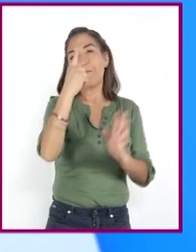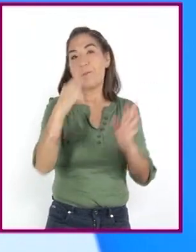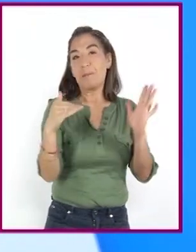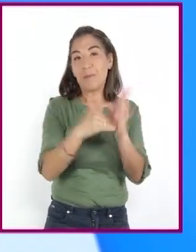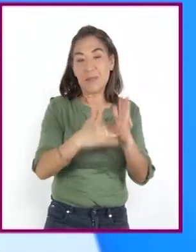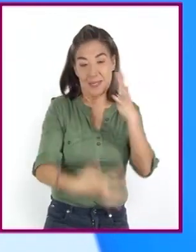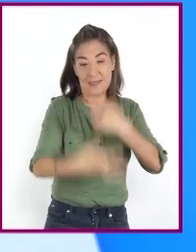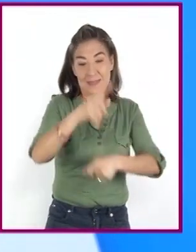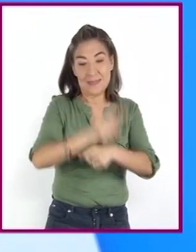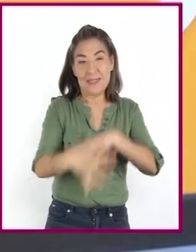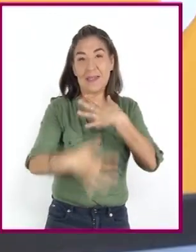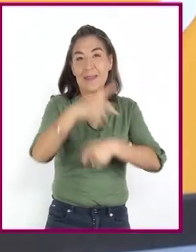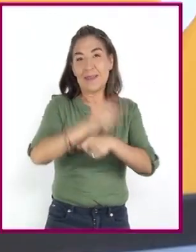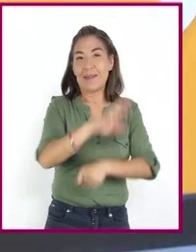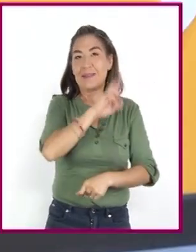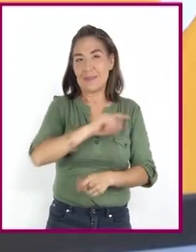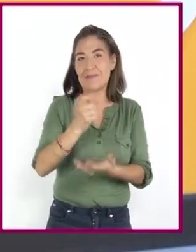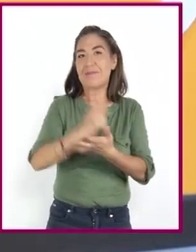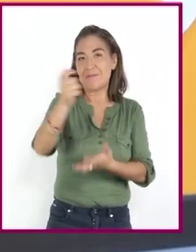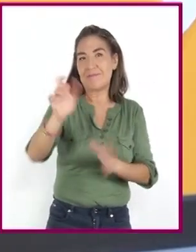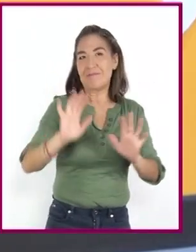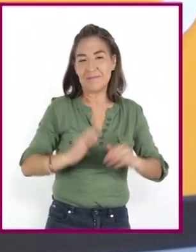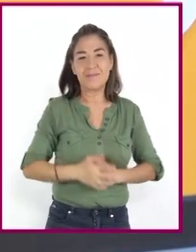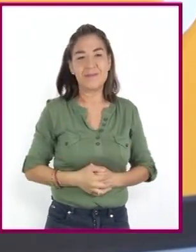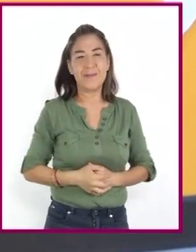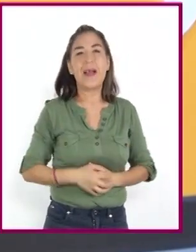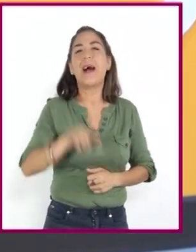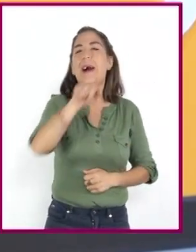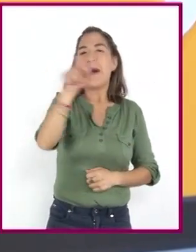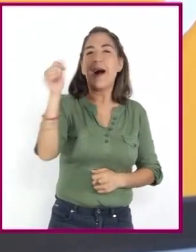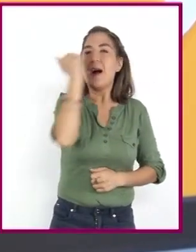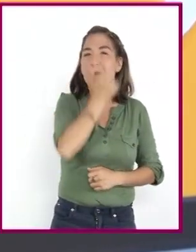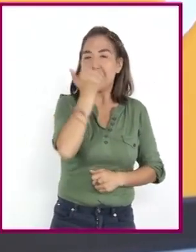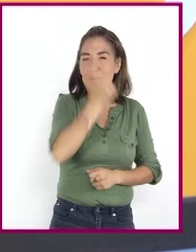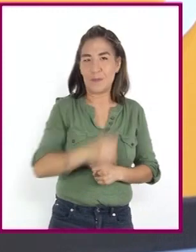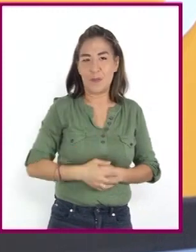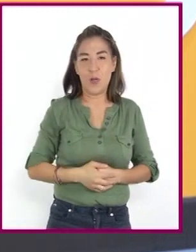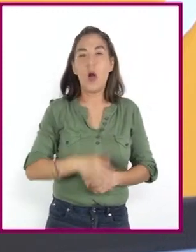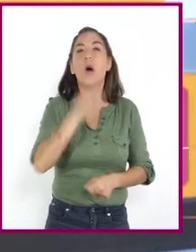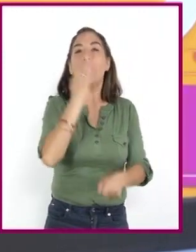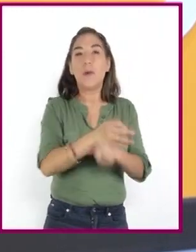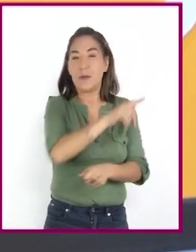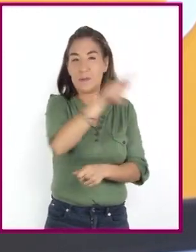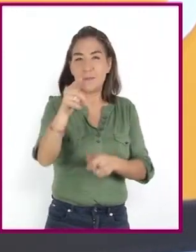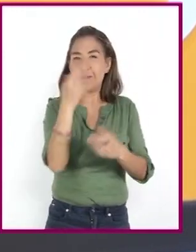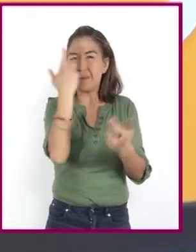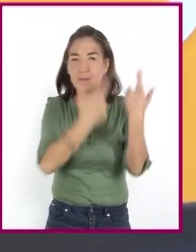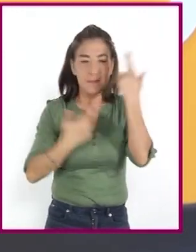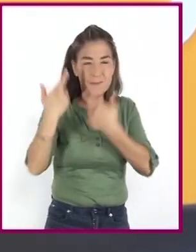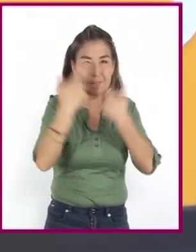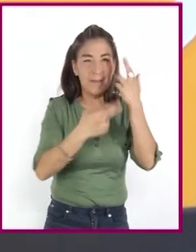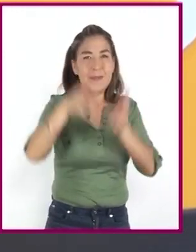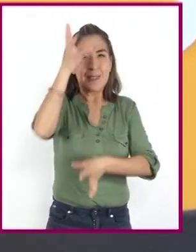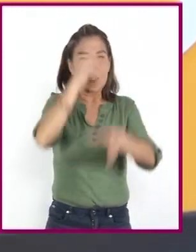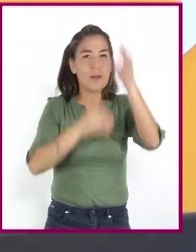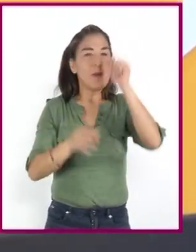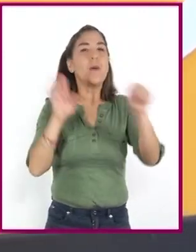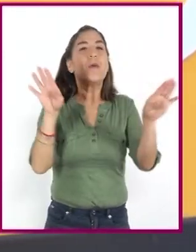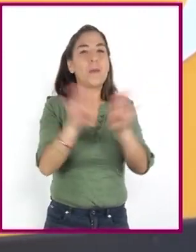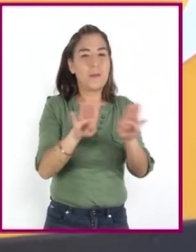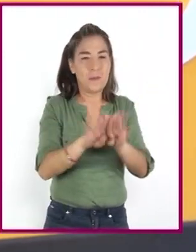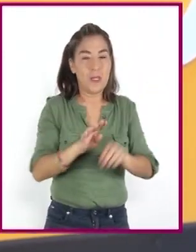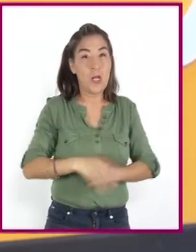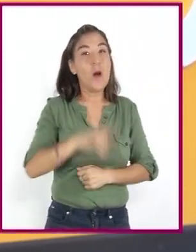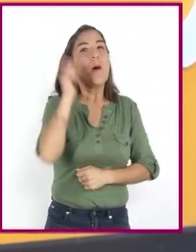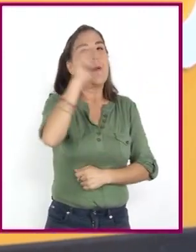pesos quincenales. Alumnas y alumnos, ha llegado el momento de evaluar nuestro aprendizaje. Espero